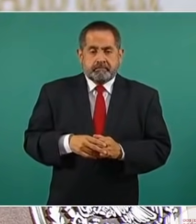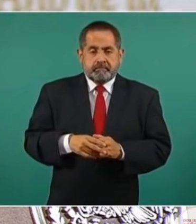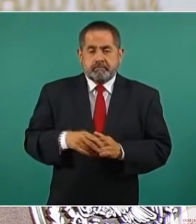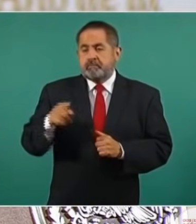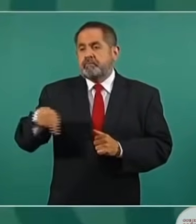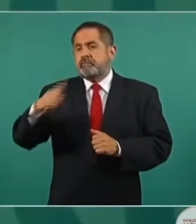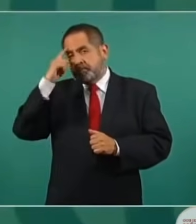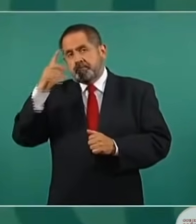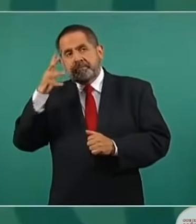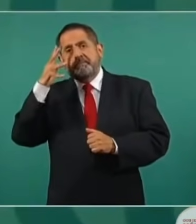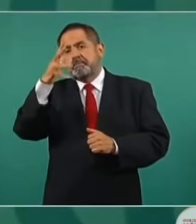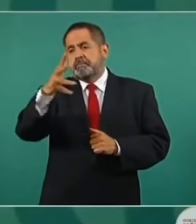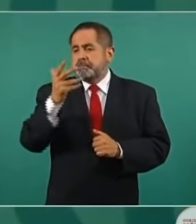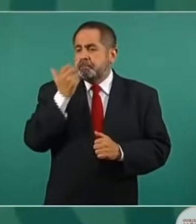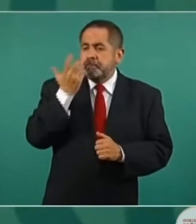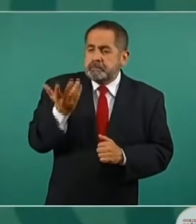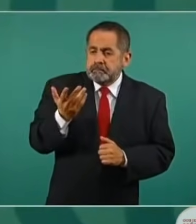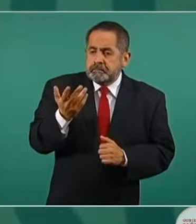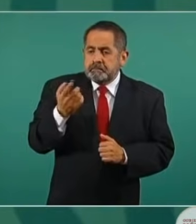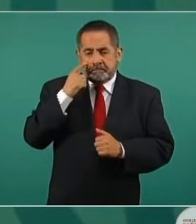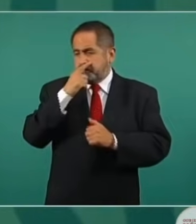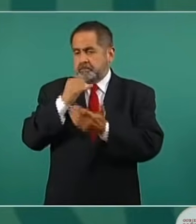su futuro,